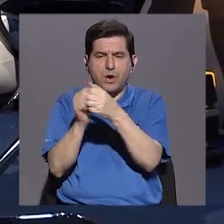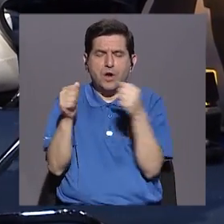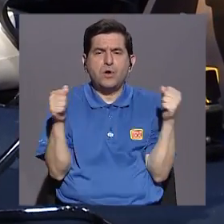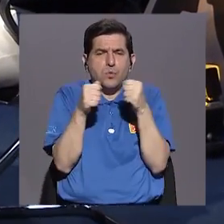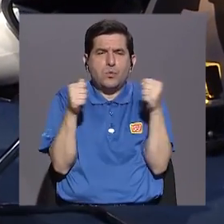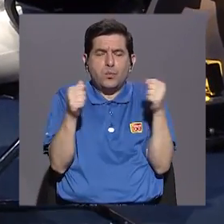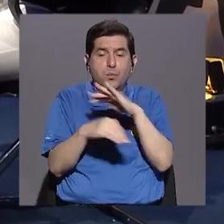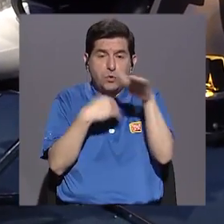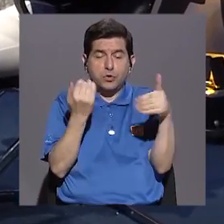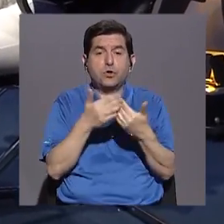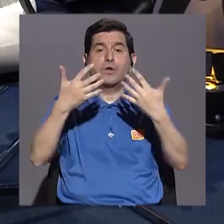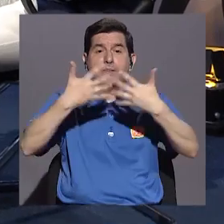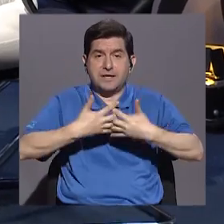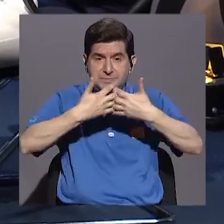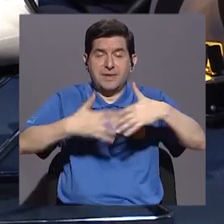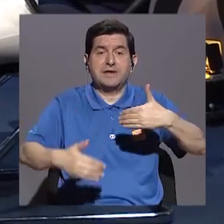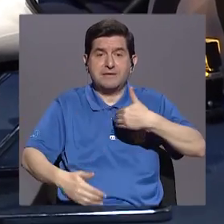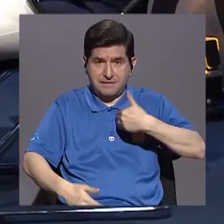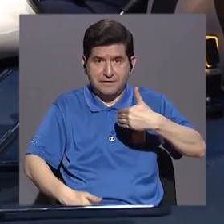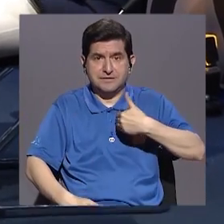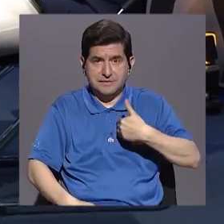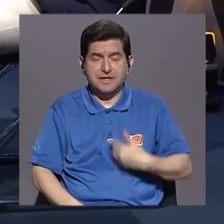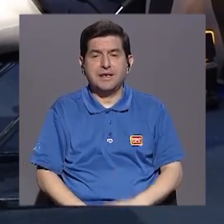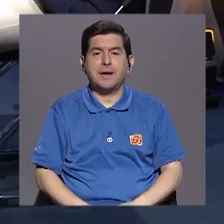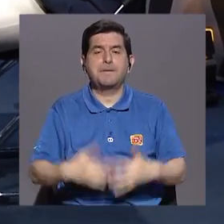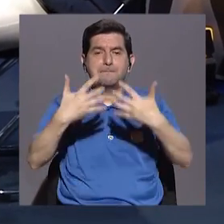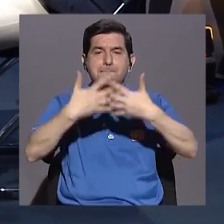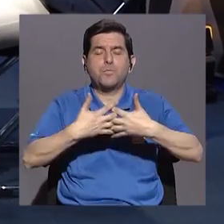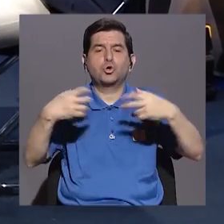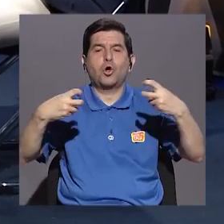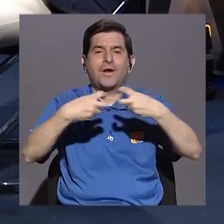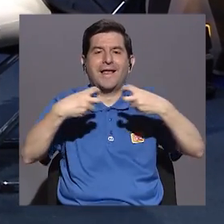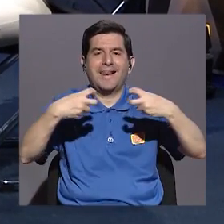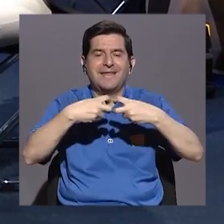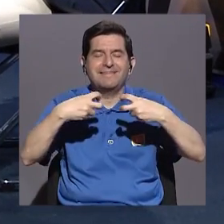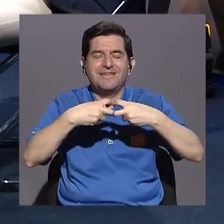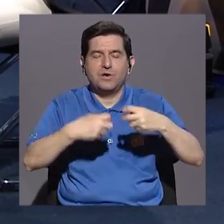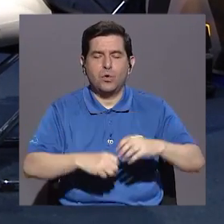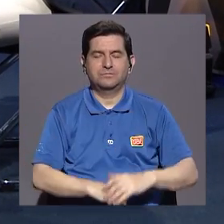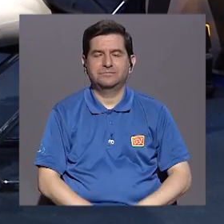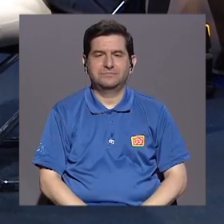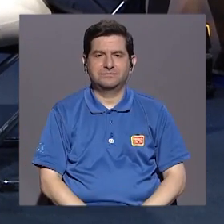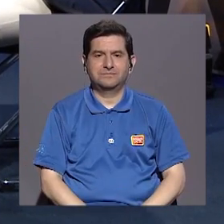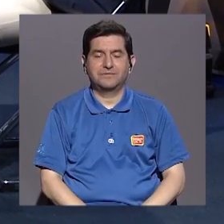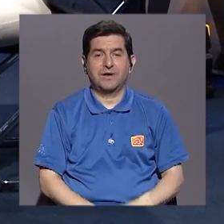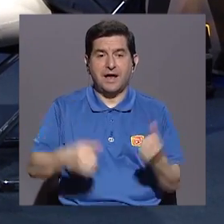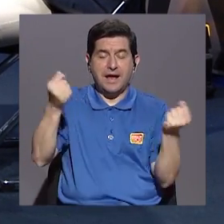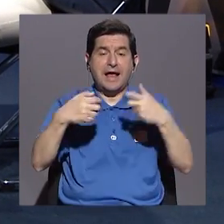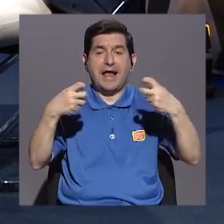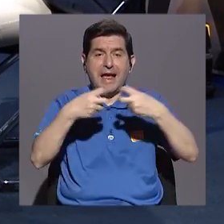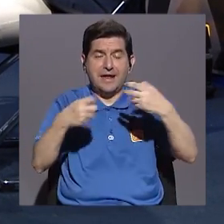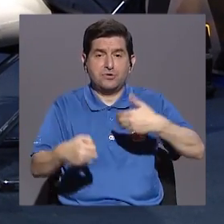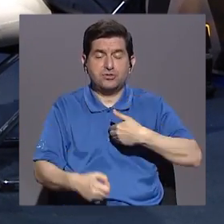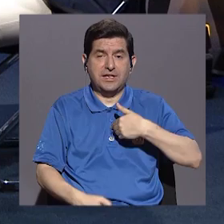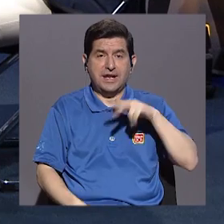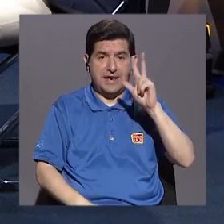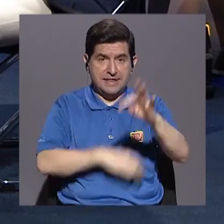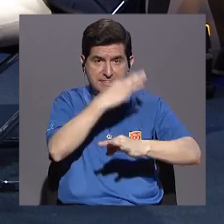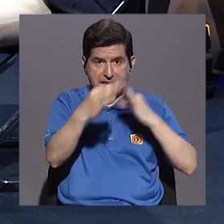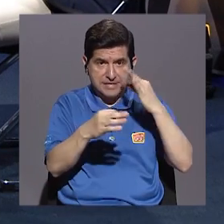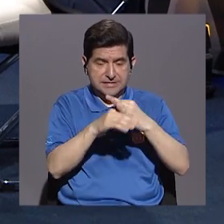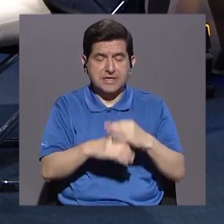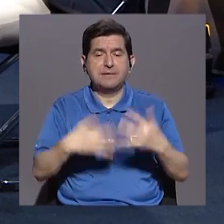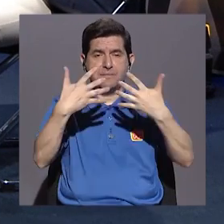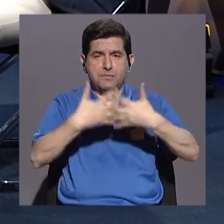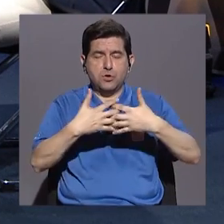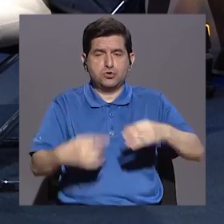todas estas son máquinas que tienen electrodomésticos que tienen un motor eléctrico los vehículos eléctricos tienen tres tipos de motores